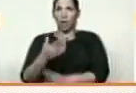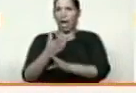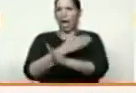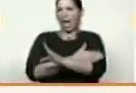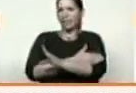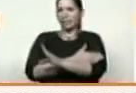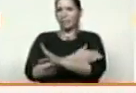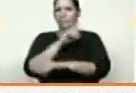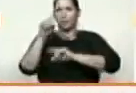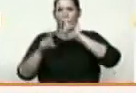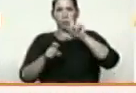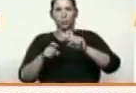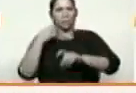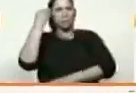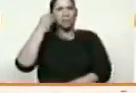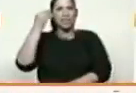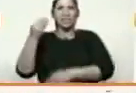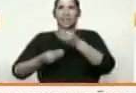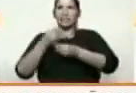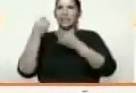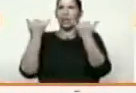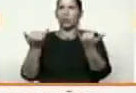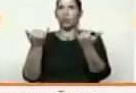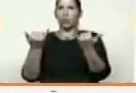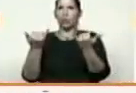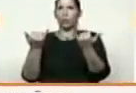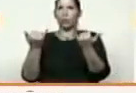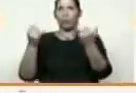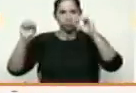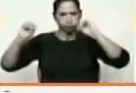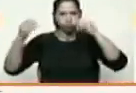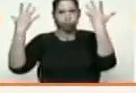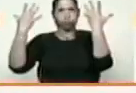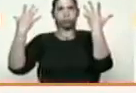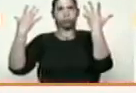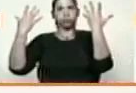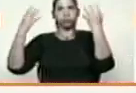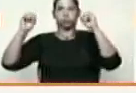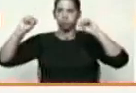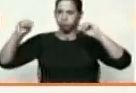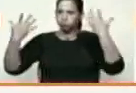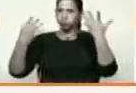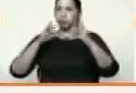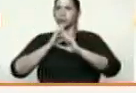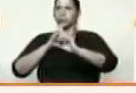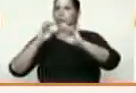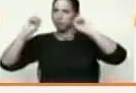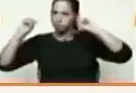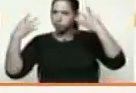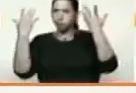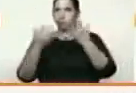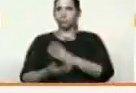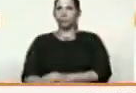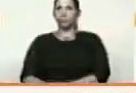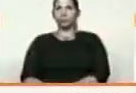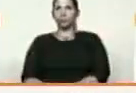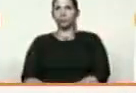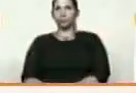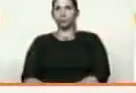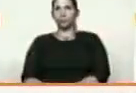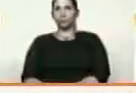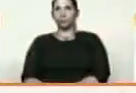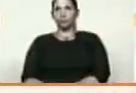piensa hacer ahora? Fue vencer, vencer, vencer.